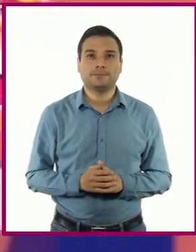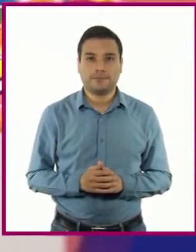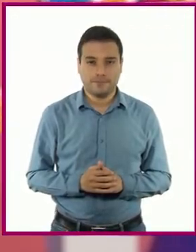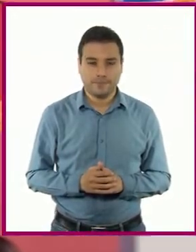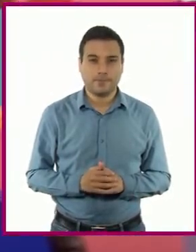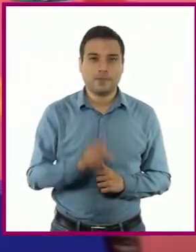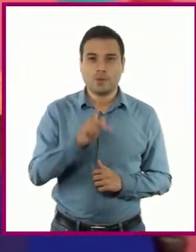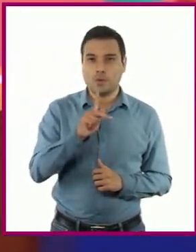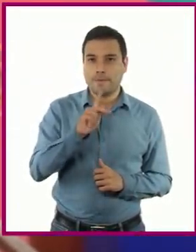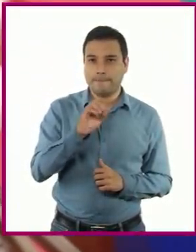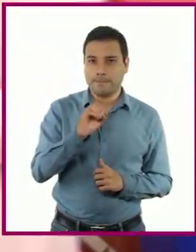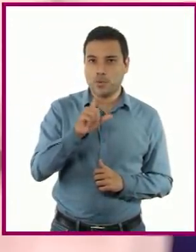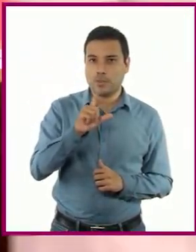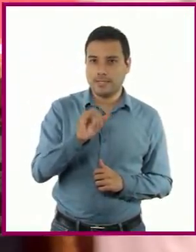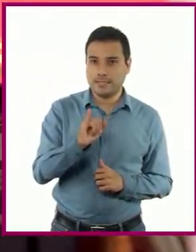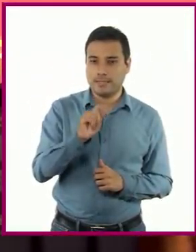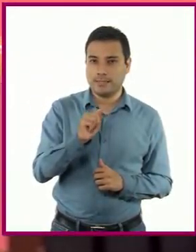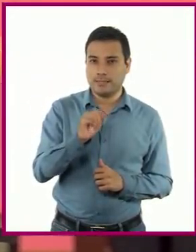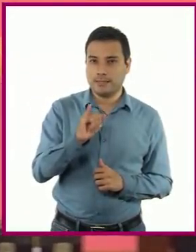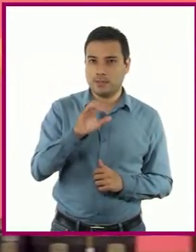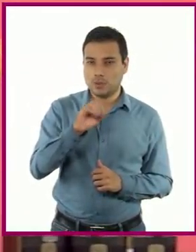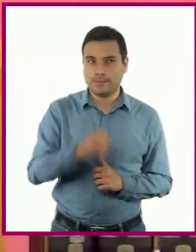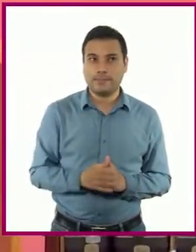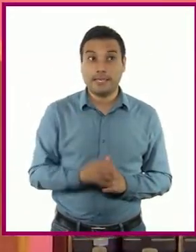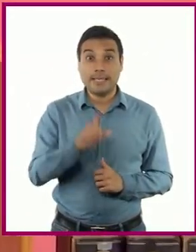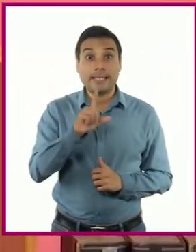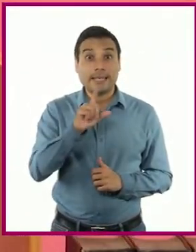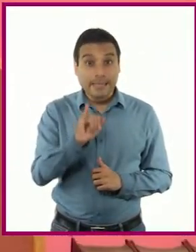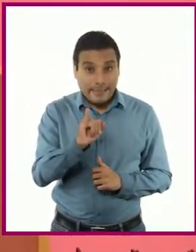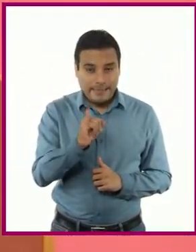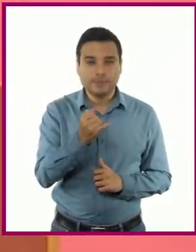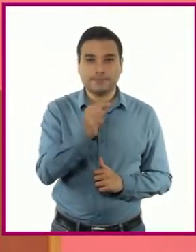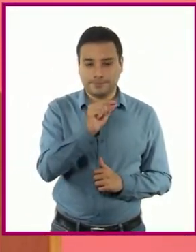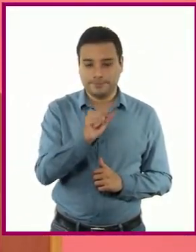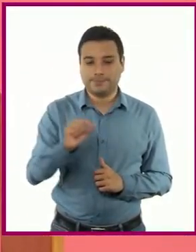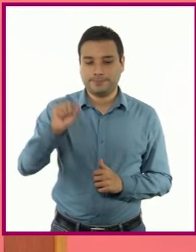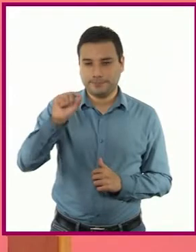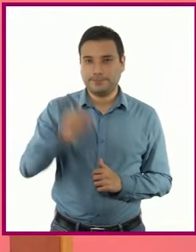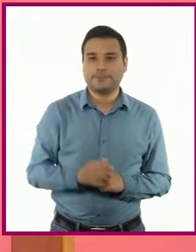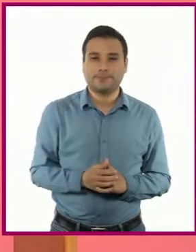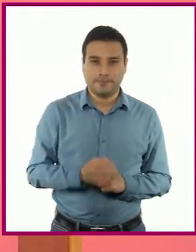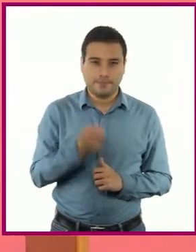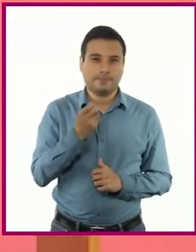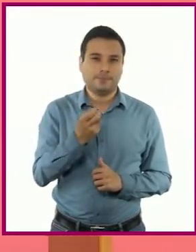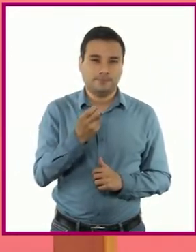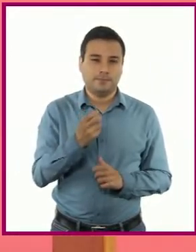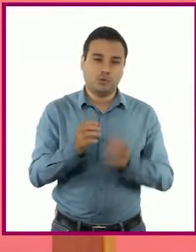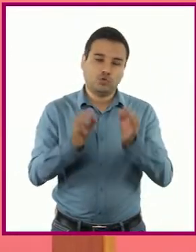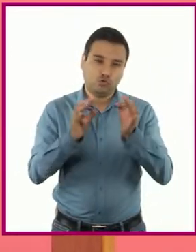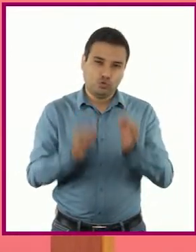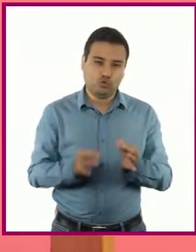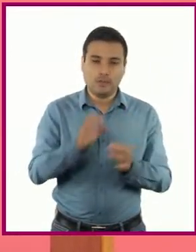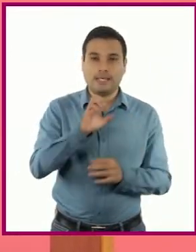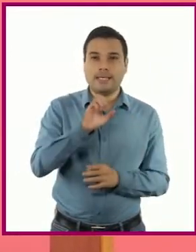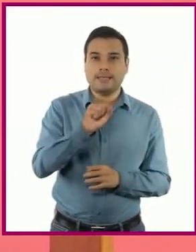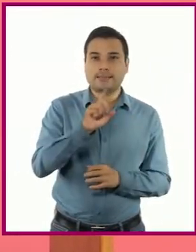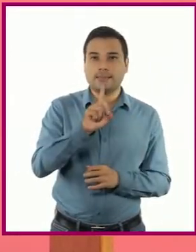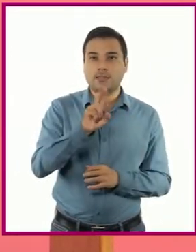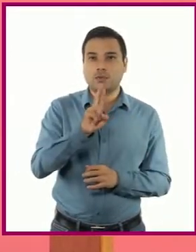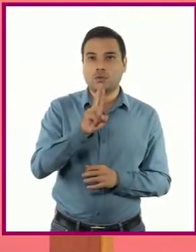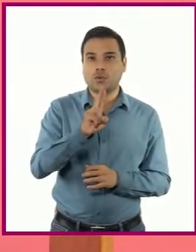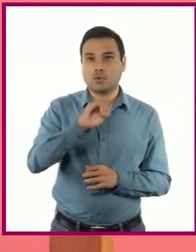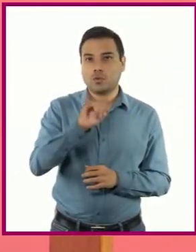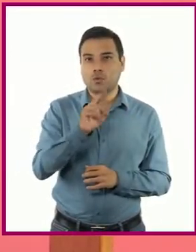Políticos. Tiene la sílaba tónica en li, que quedó en la columna de las palabras esdrújulas, y estas siempre